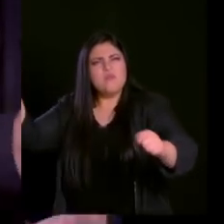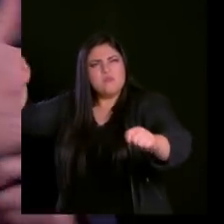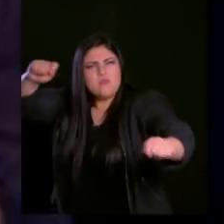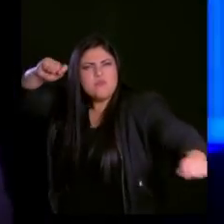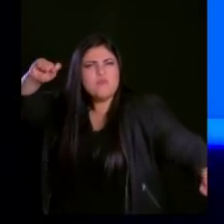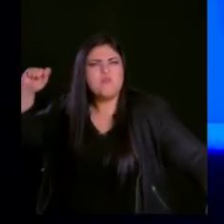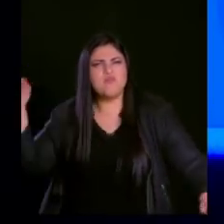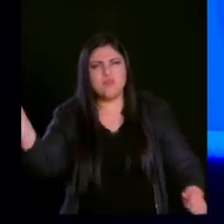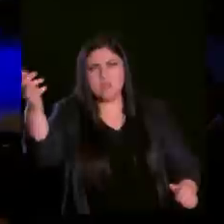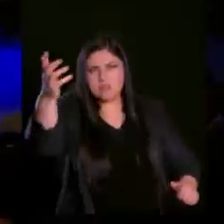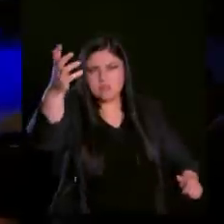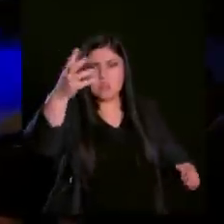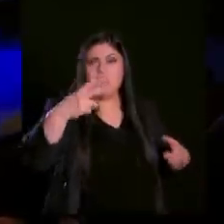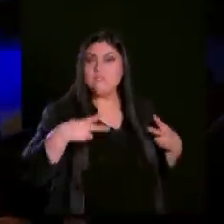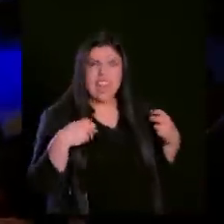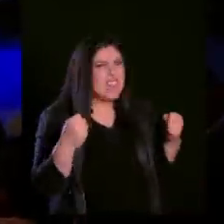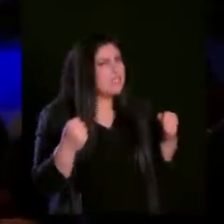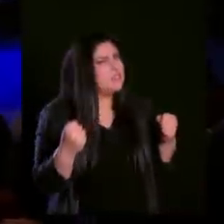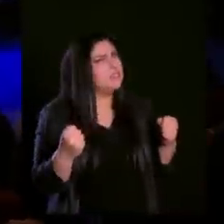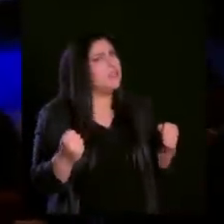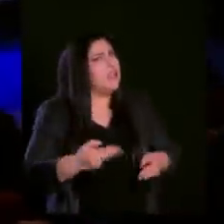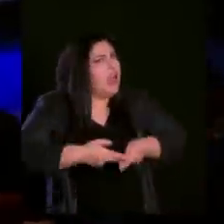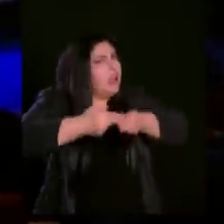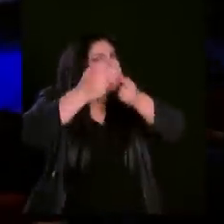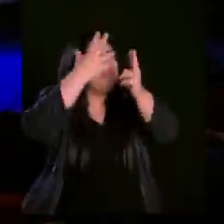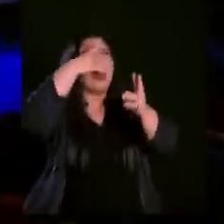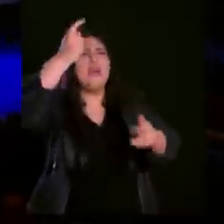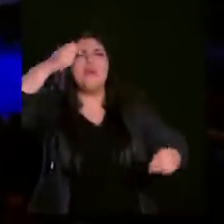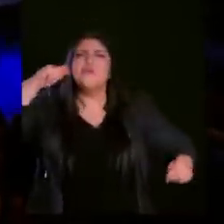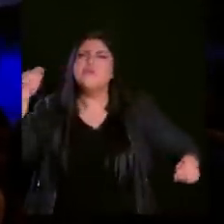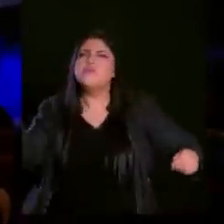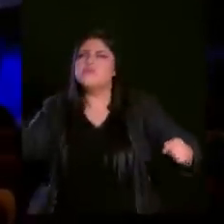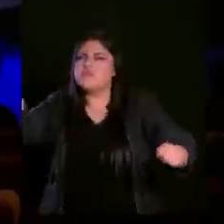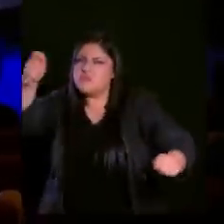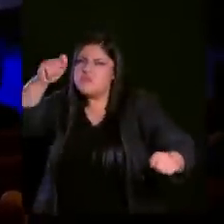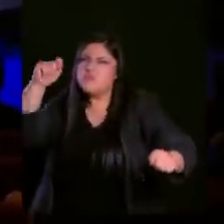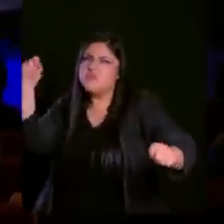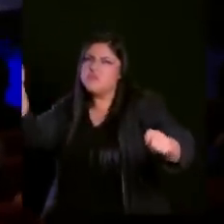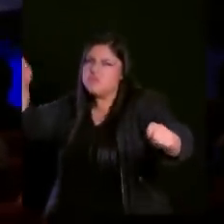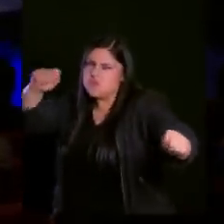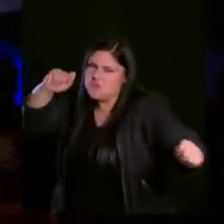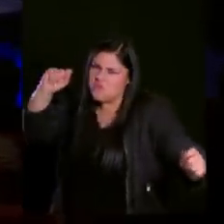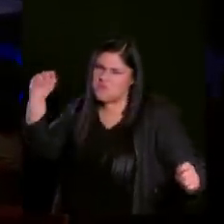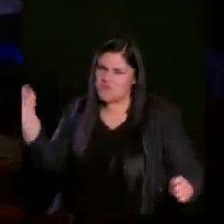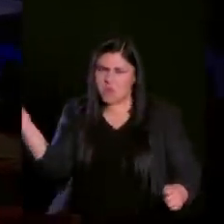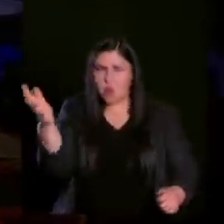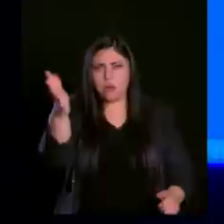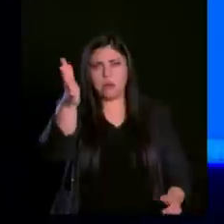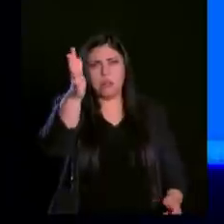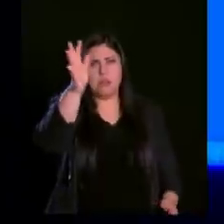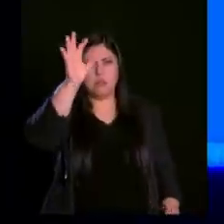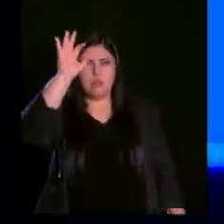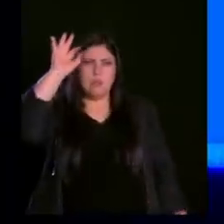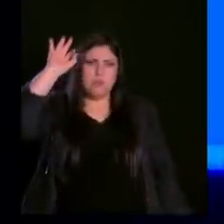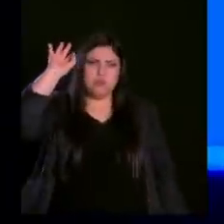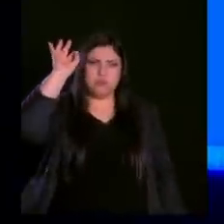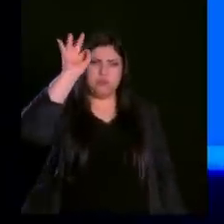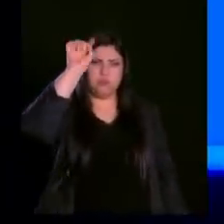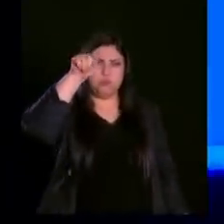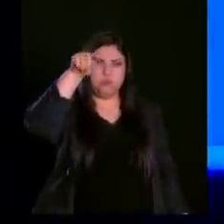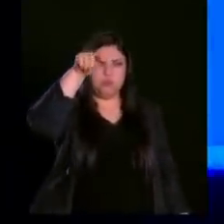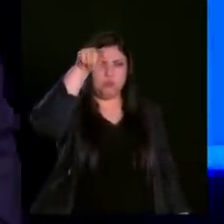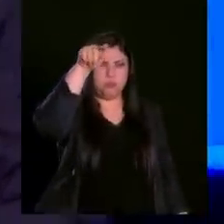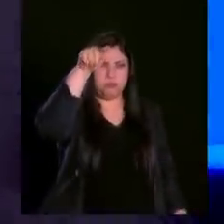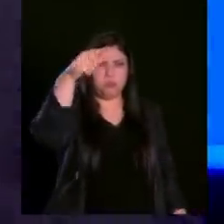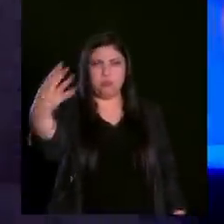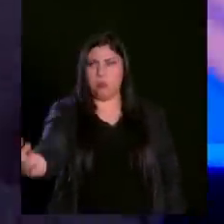mantienen su libertad la libertad es una de las cosas más importantes para poder funcionar en este